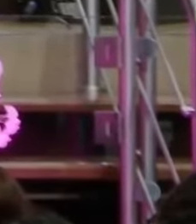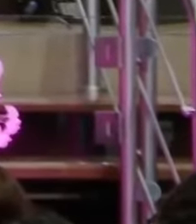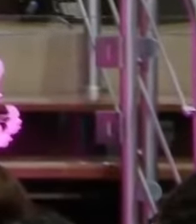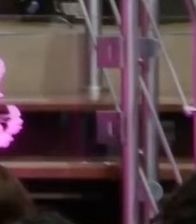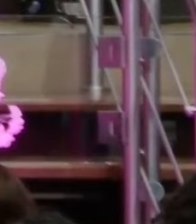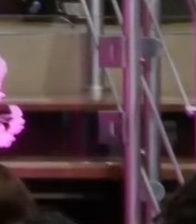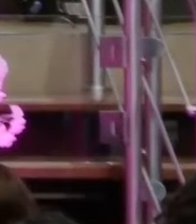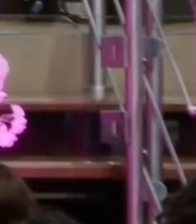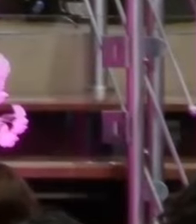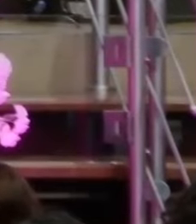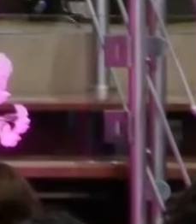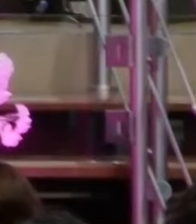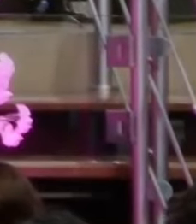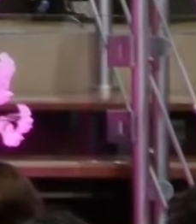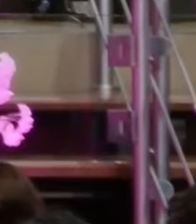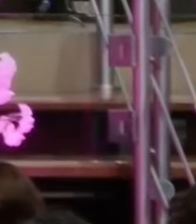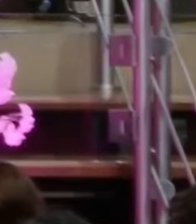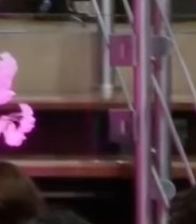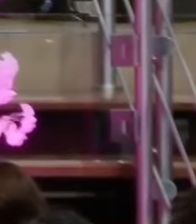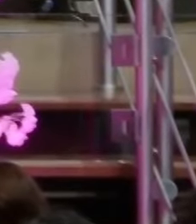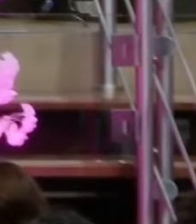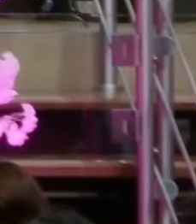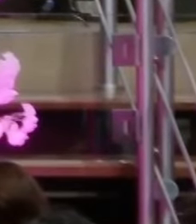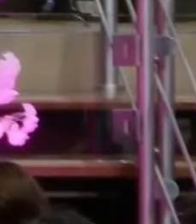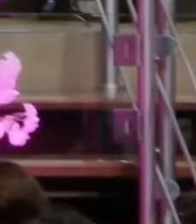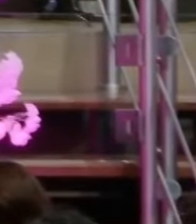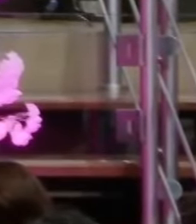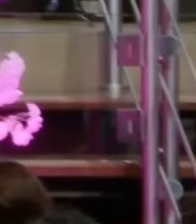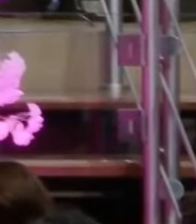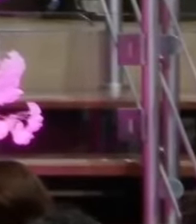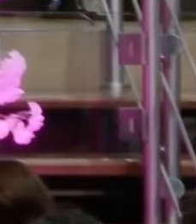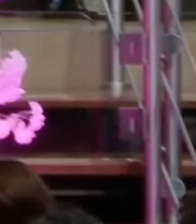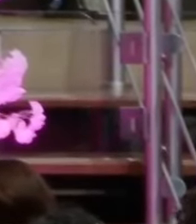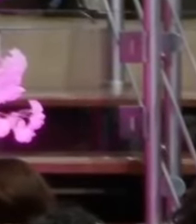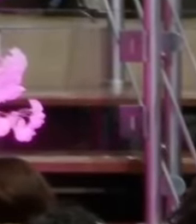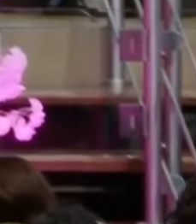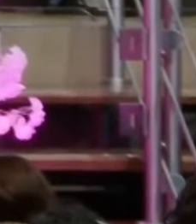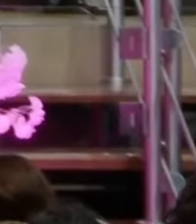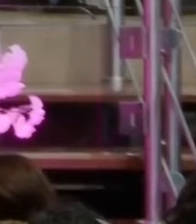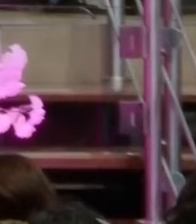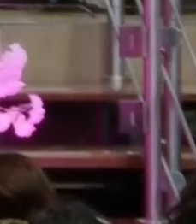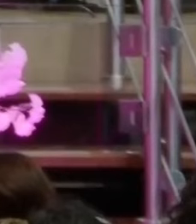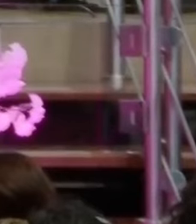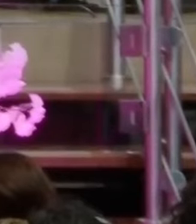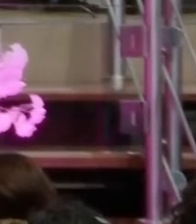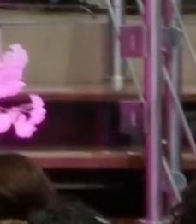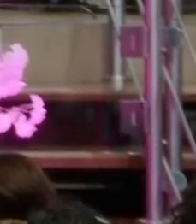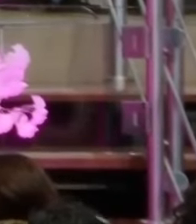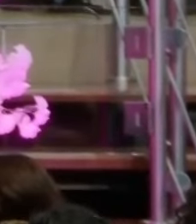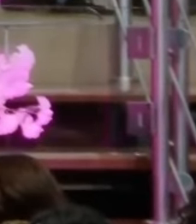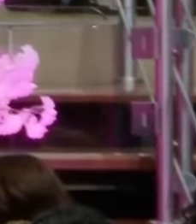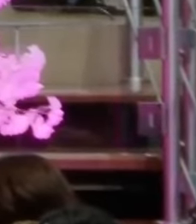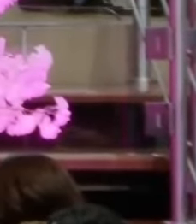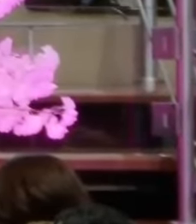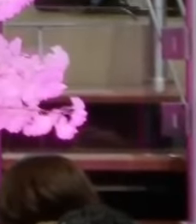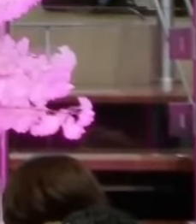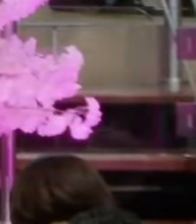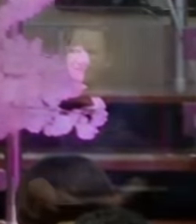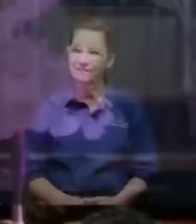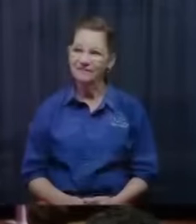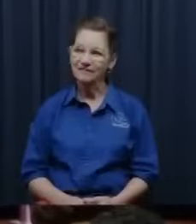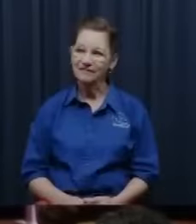rapidito como cuando le van a sacar sangre a usted que le dice respire respire respire va Ya estuvo el